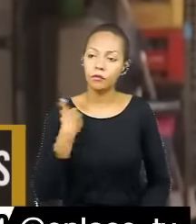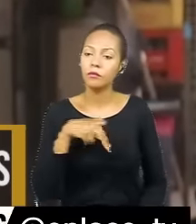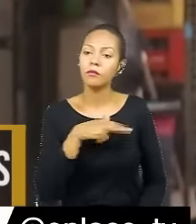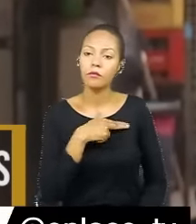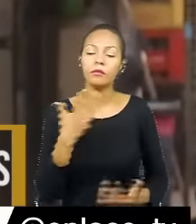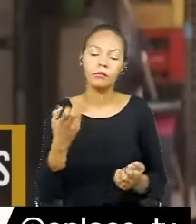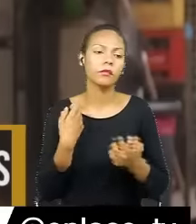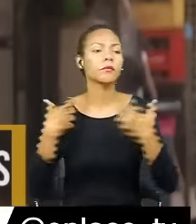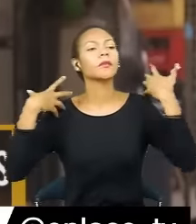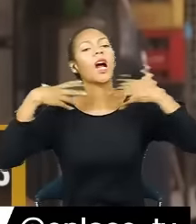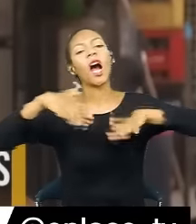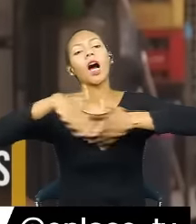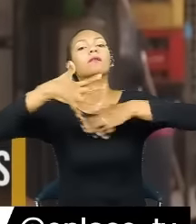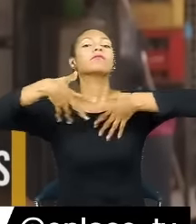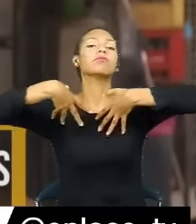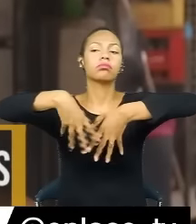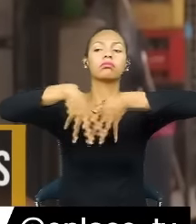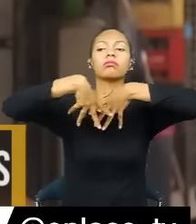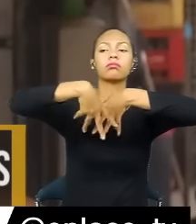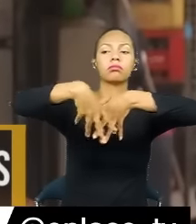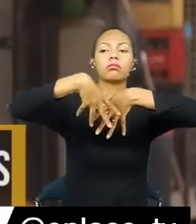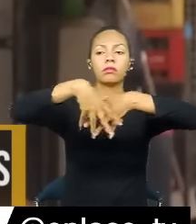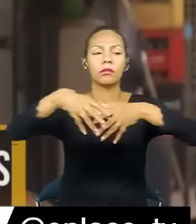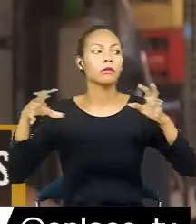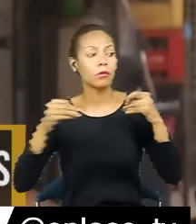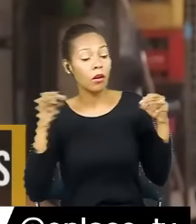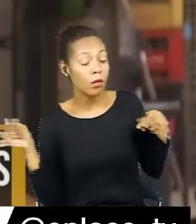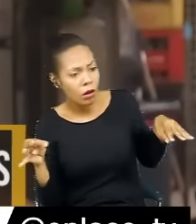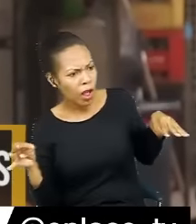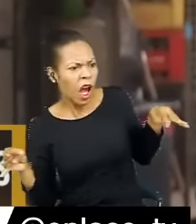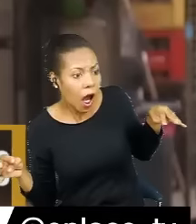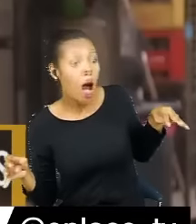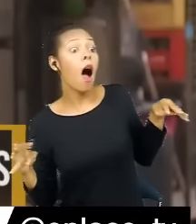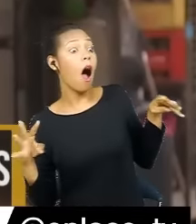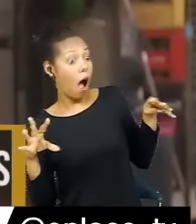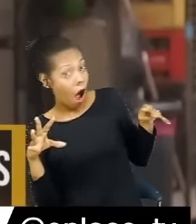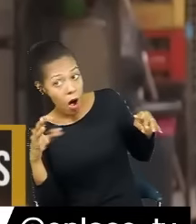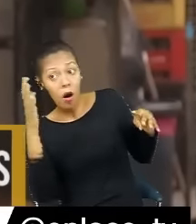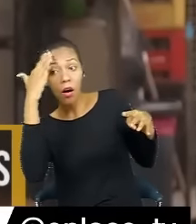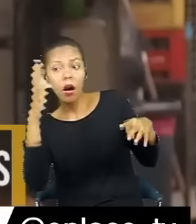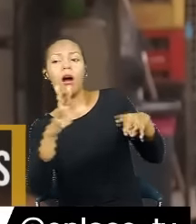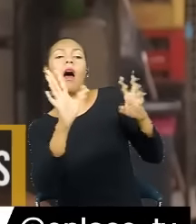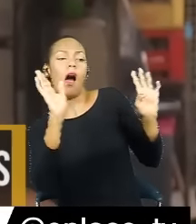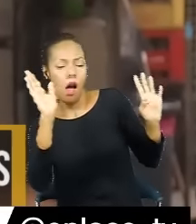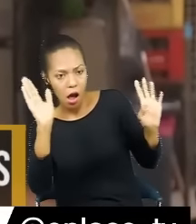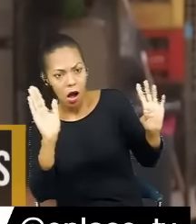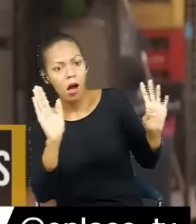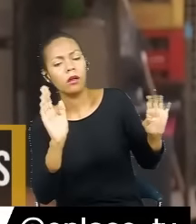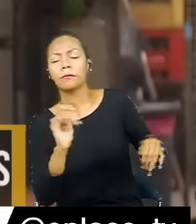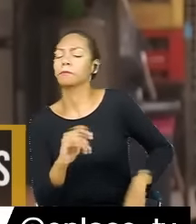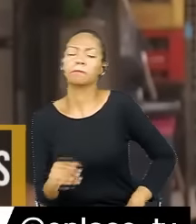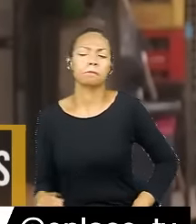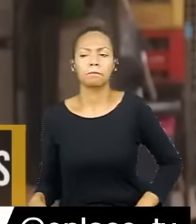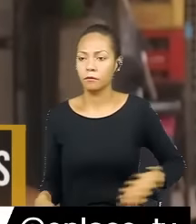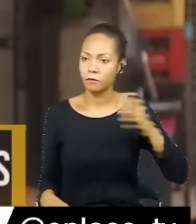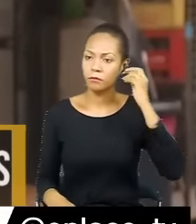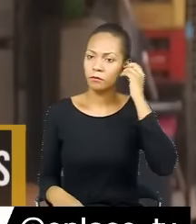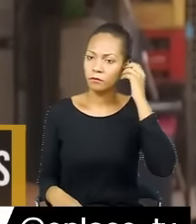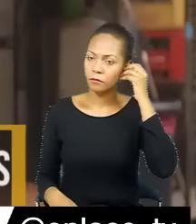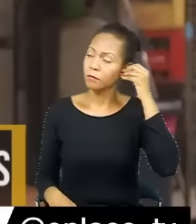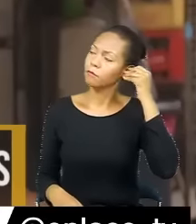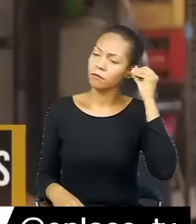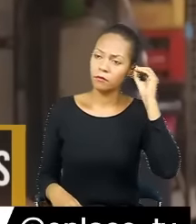calle, porque pensamos que la gente conozca nuestra problemática, que la gente se dé cuenta de que estamos reclamándole a los